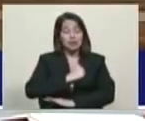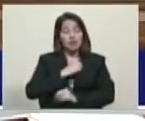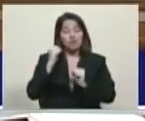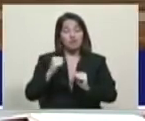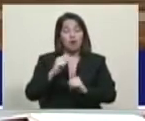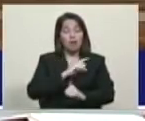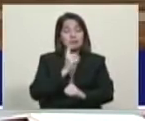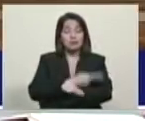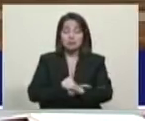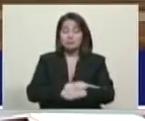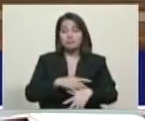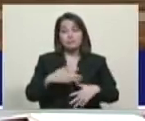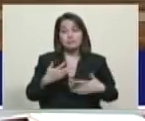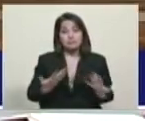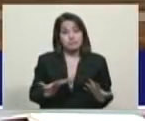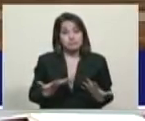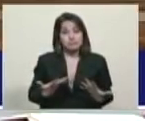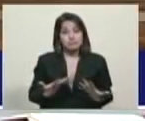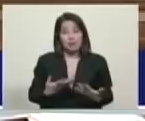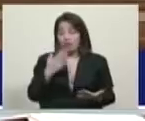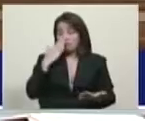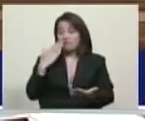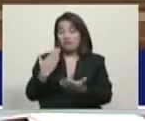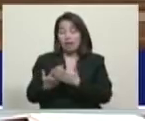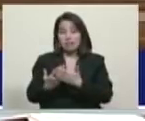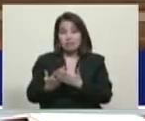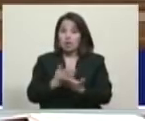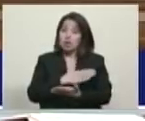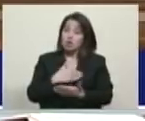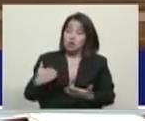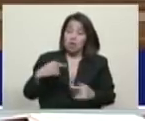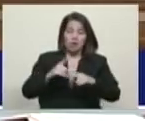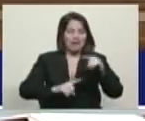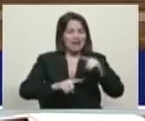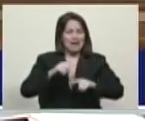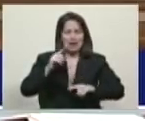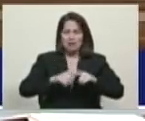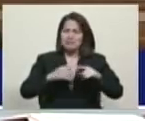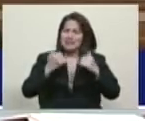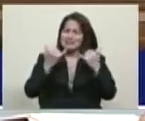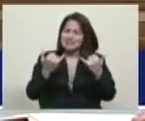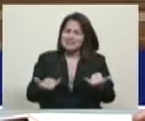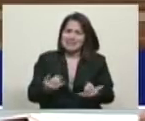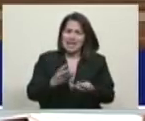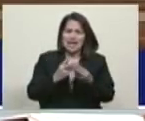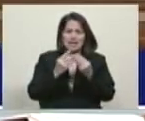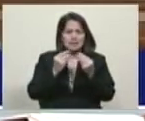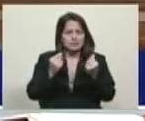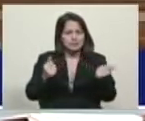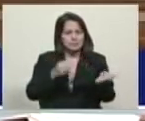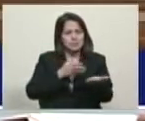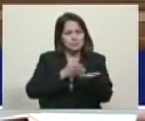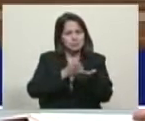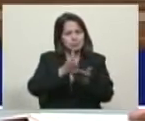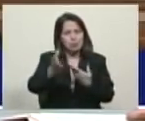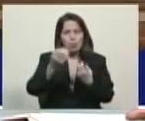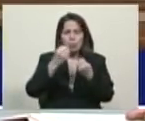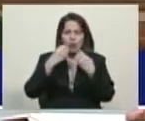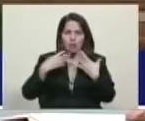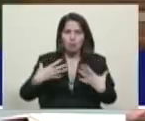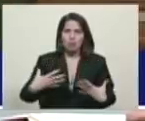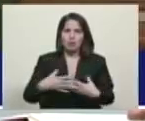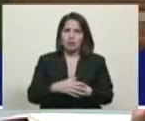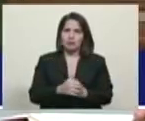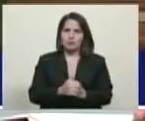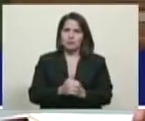férrea, combativa, iremos de frente. Yo quiero que las cosas vayan siempre por las buenas. Quiero un